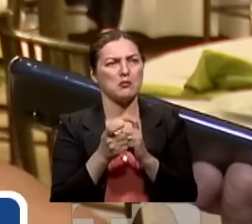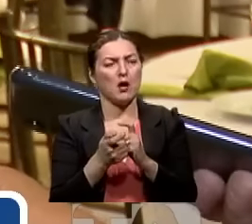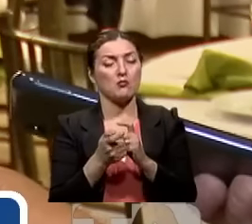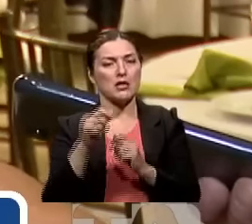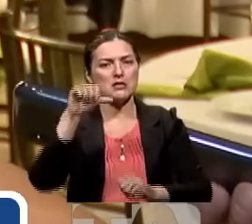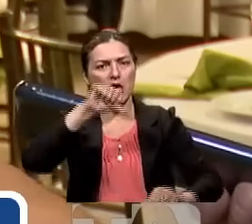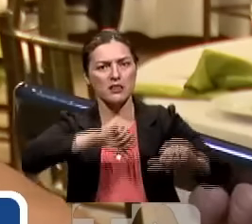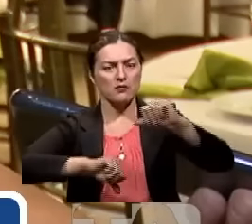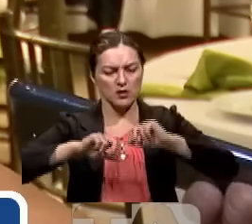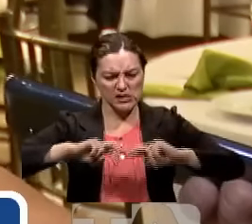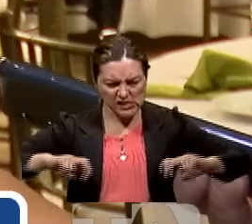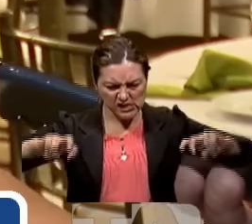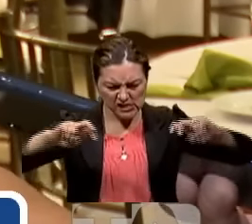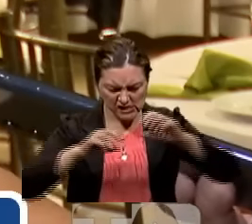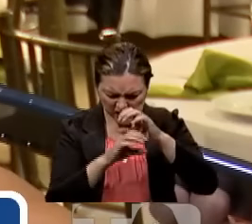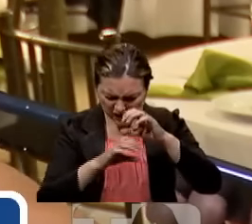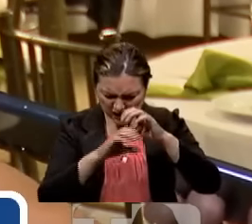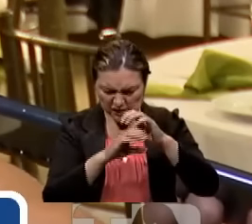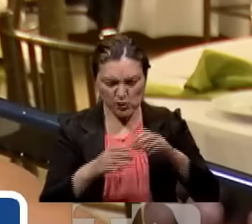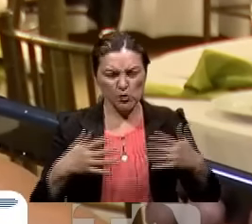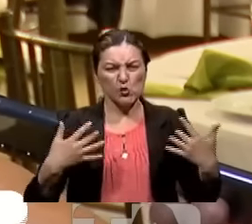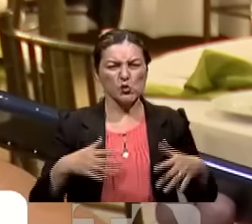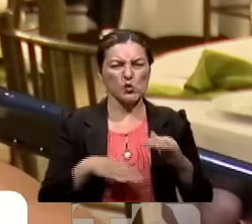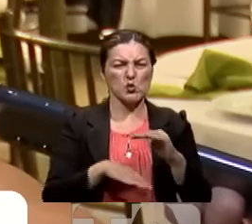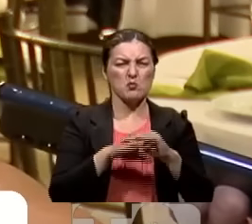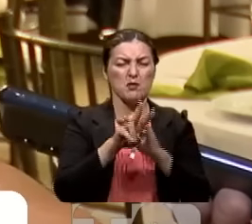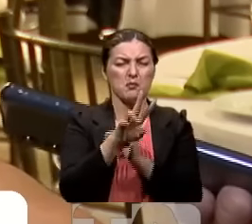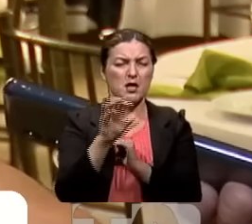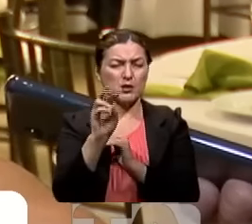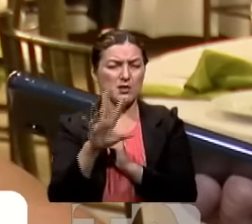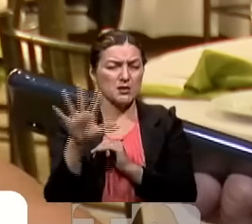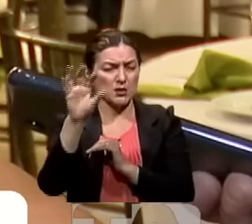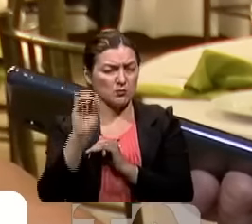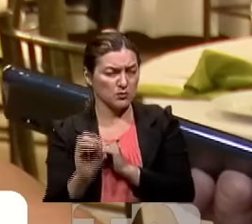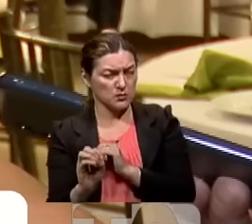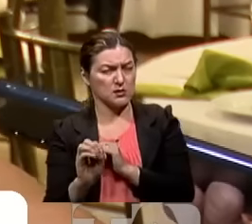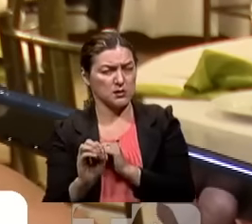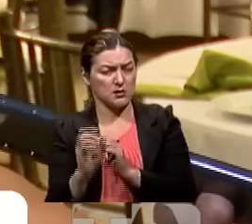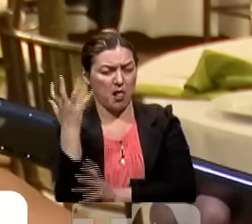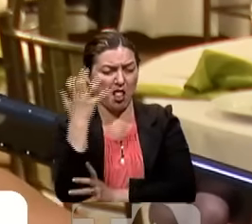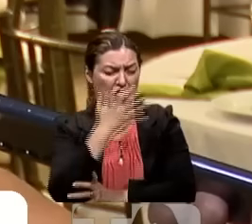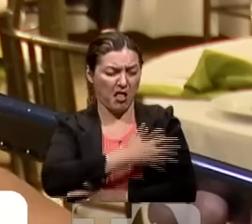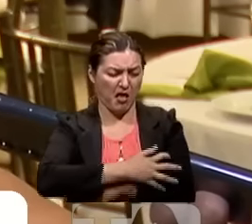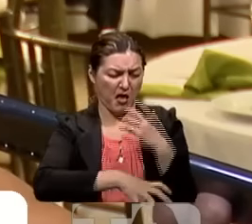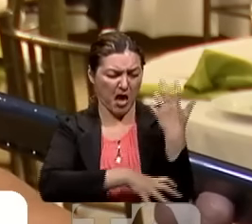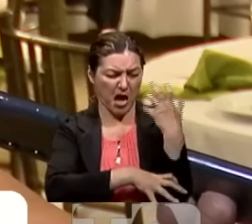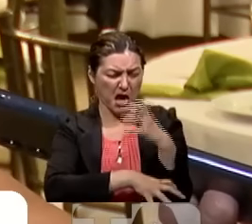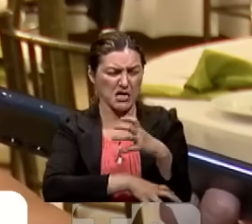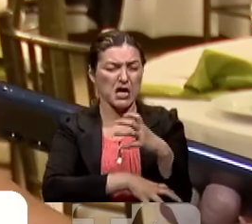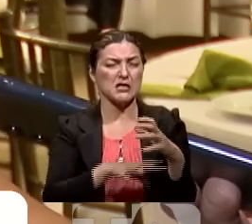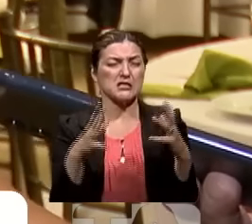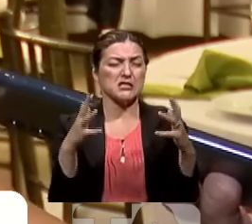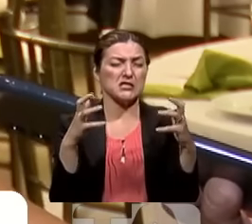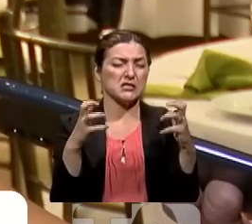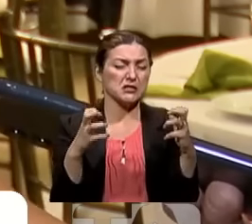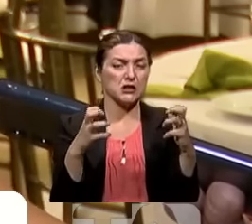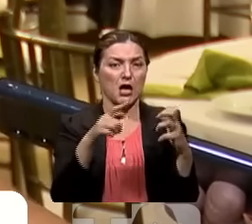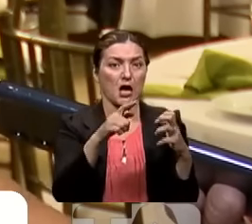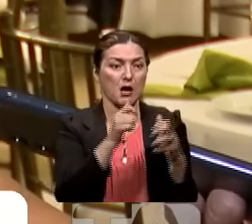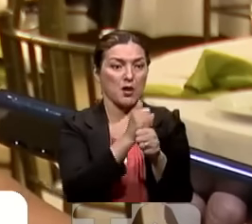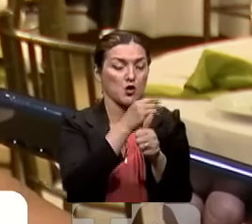los científicos es que de llegar a un 20 o 25% de deterioro de la Amazonía, pues estaríamos enfrentando ese punto